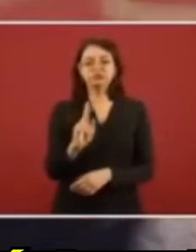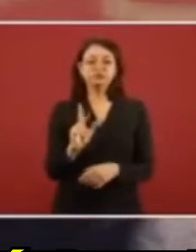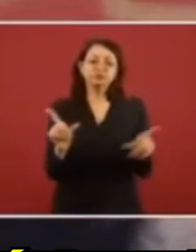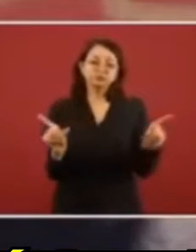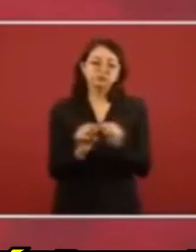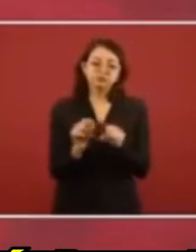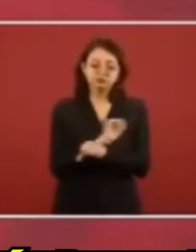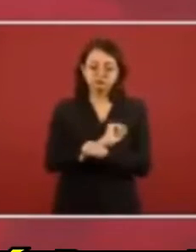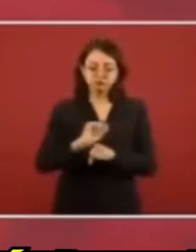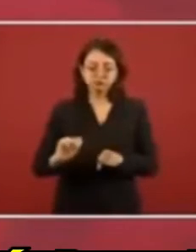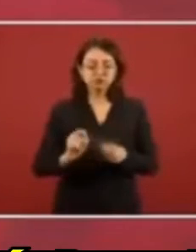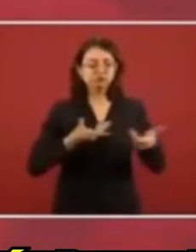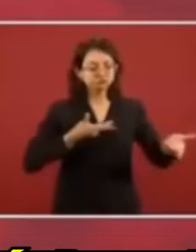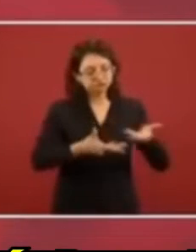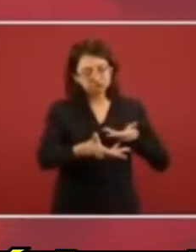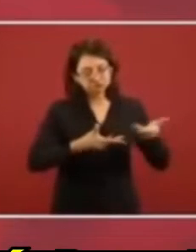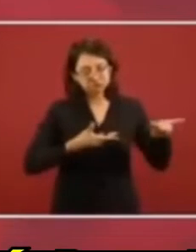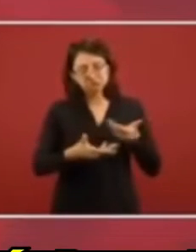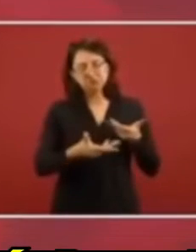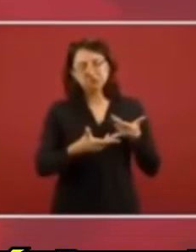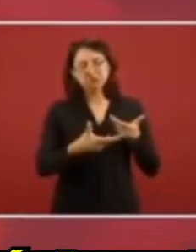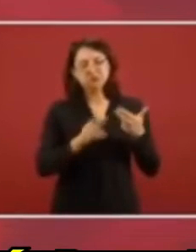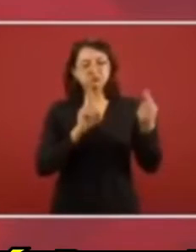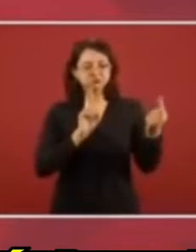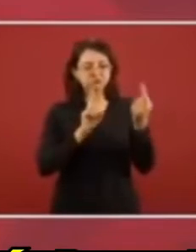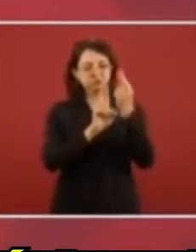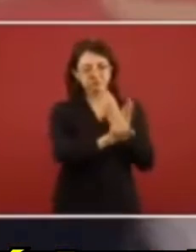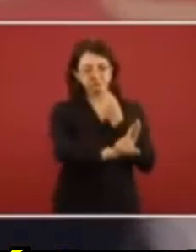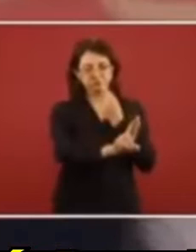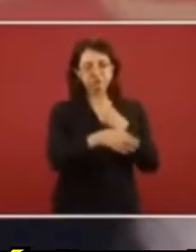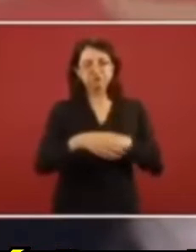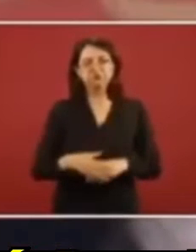Una relación de mucho respeto, y